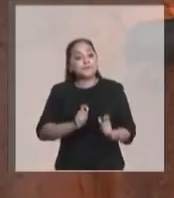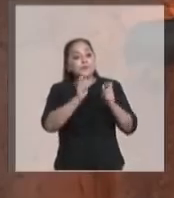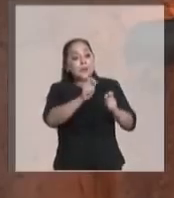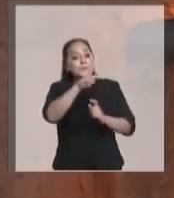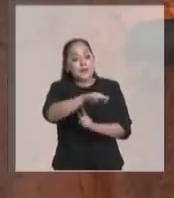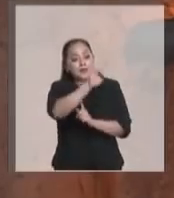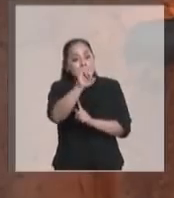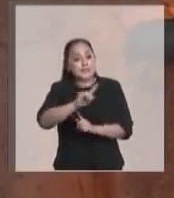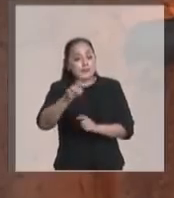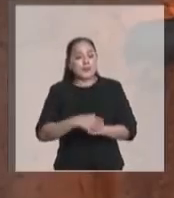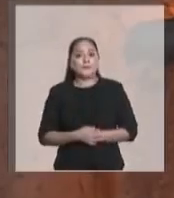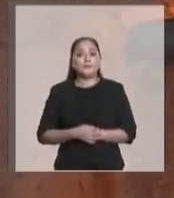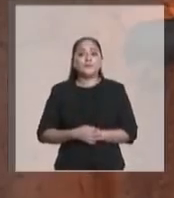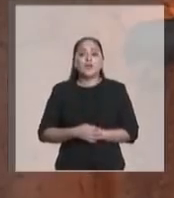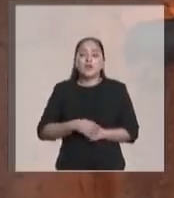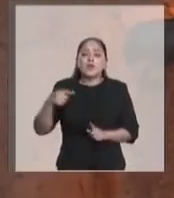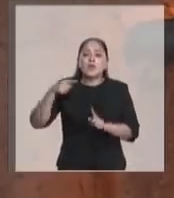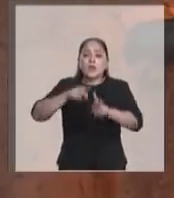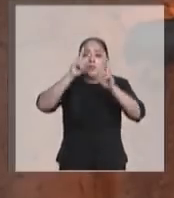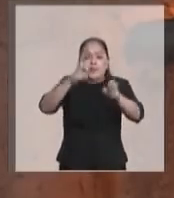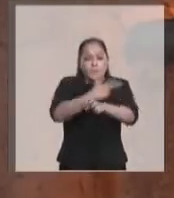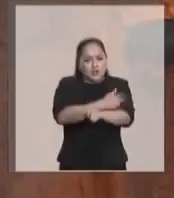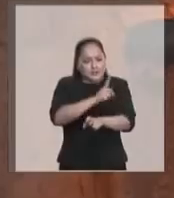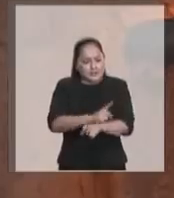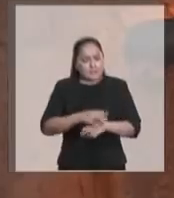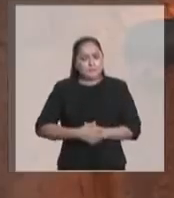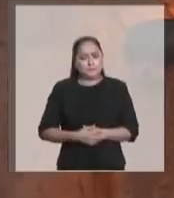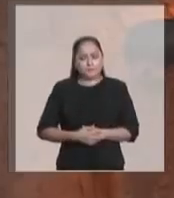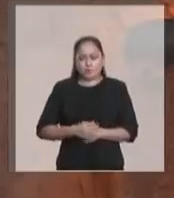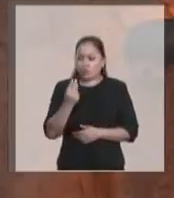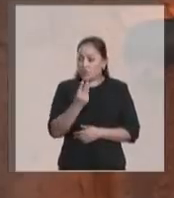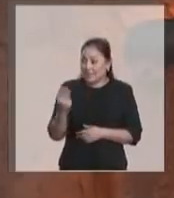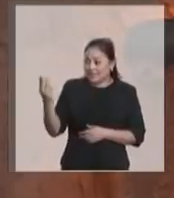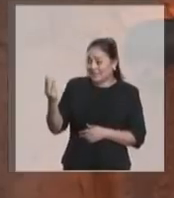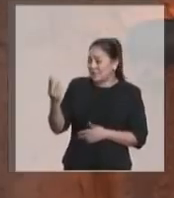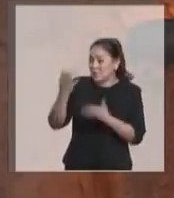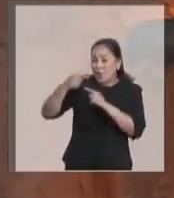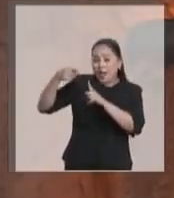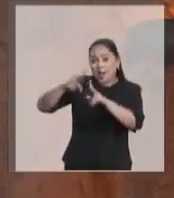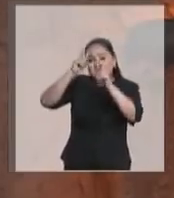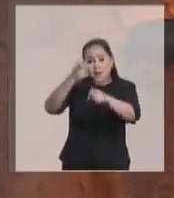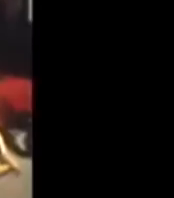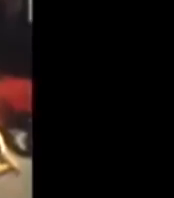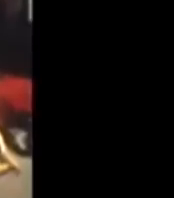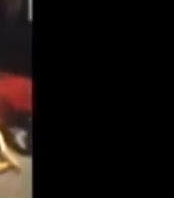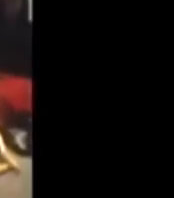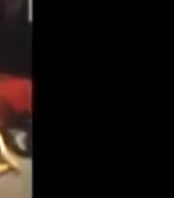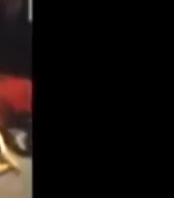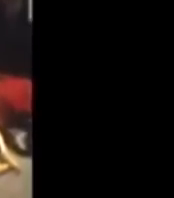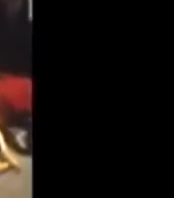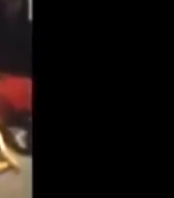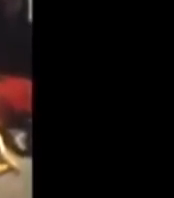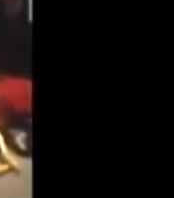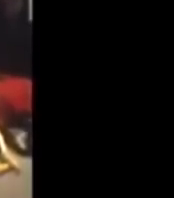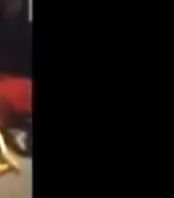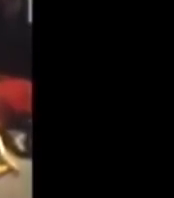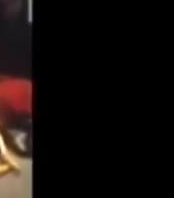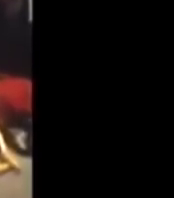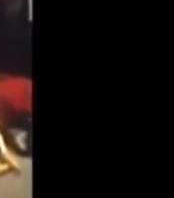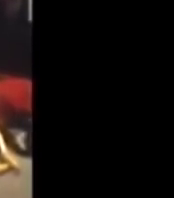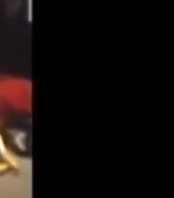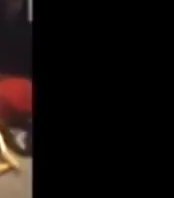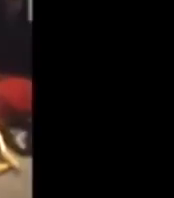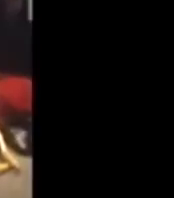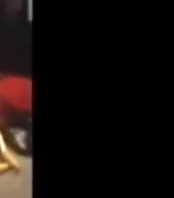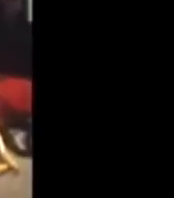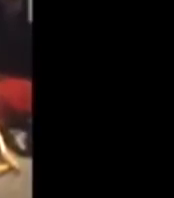Y Margarita Zavala, candidata independiente, hizo propuestas muy claras. Además, no sé, hay